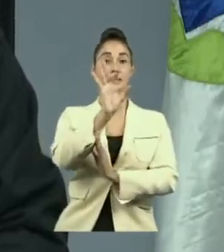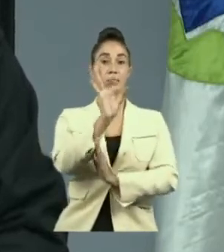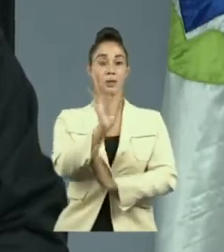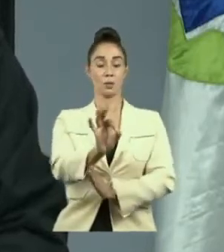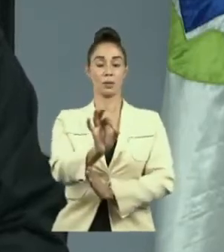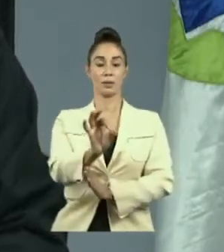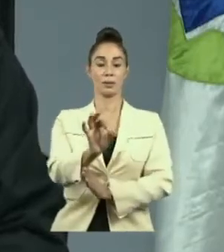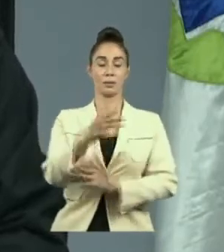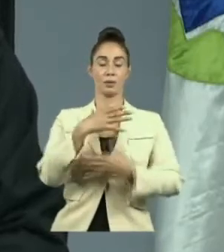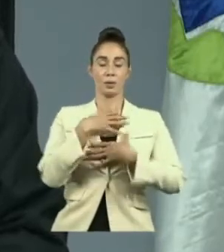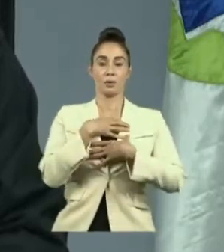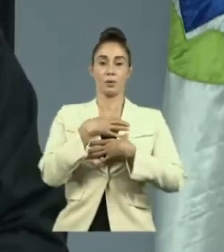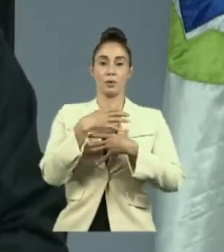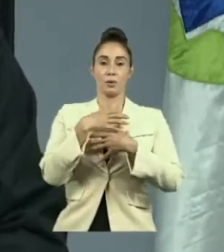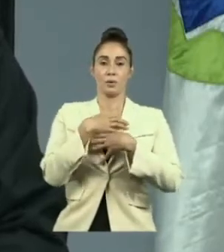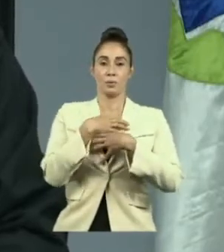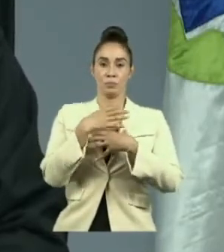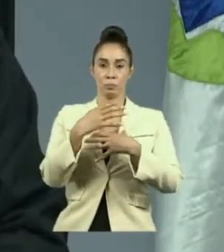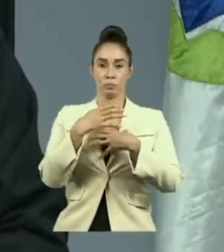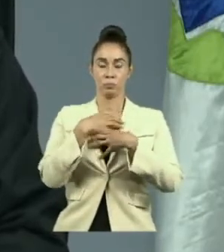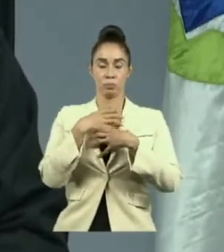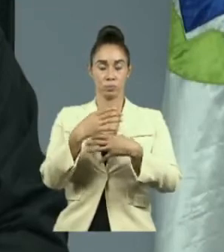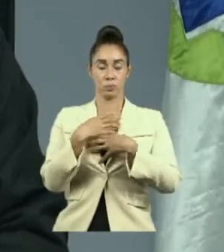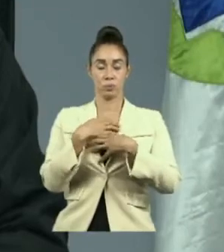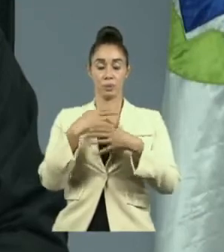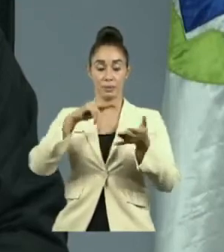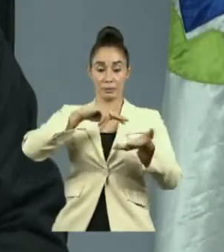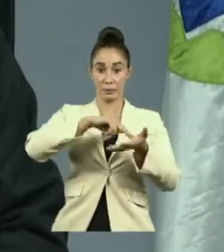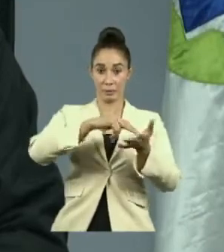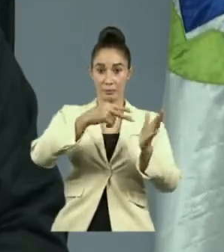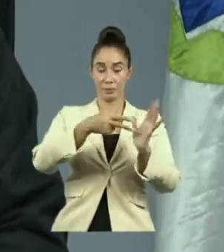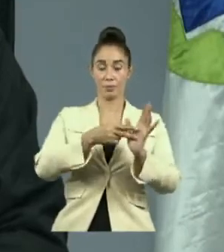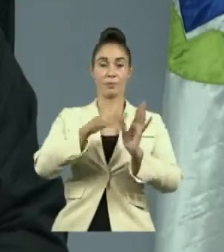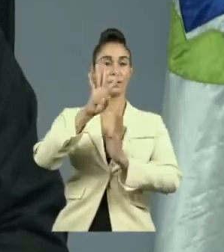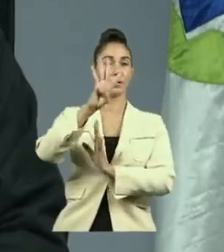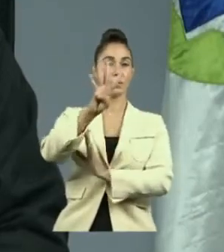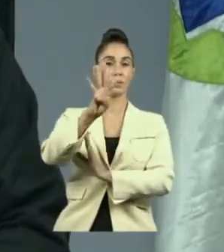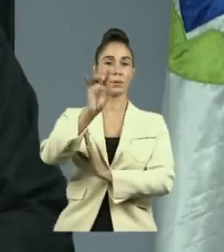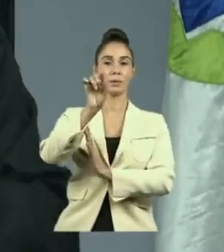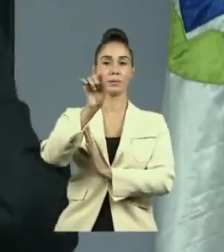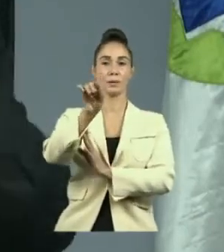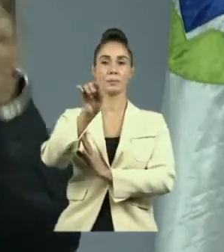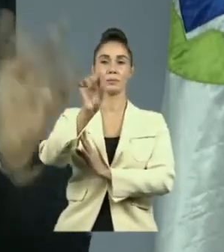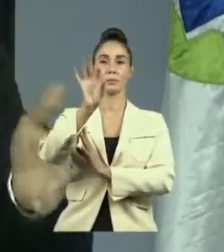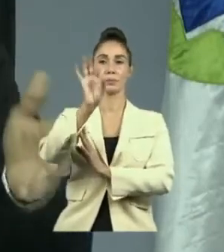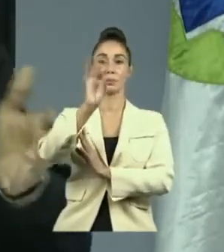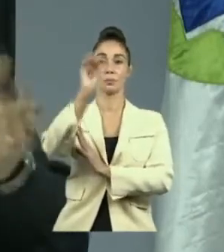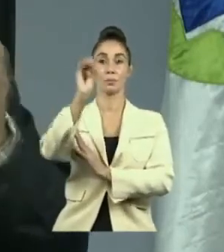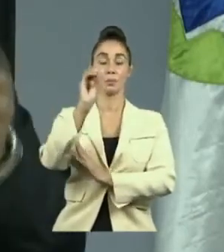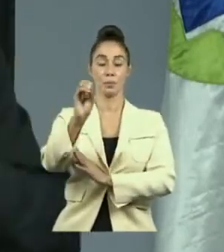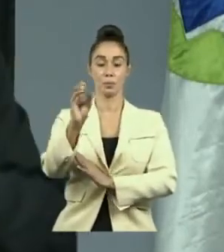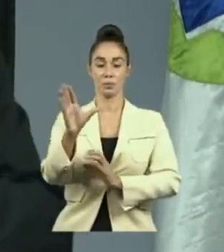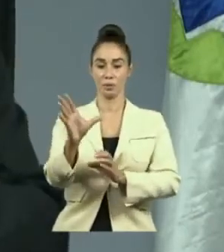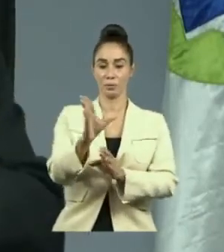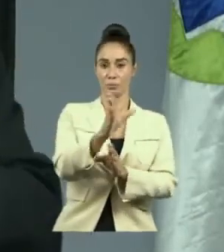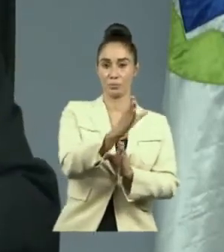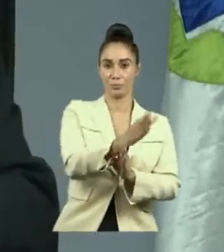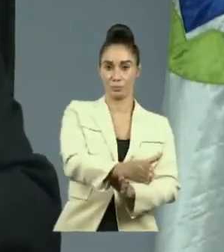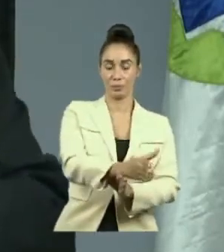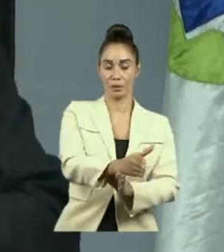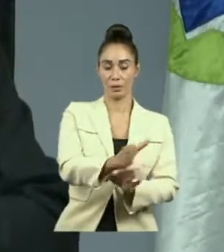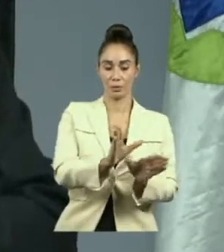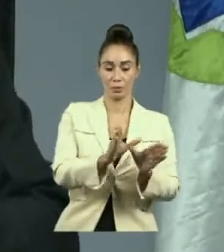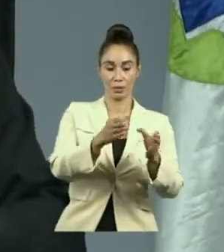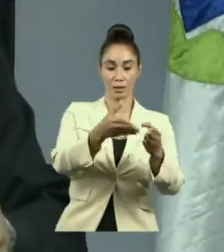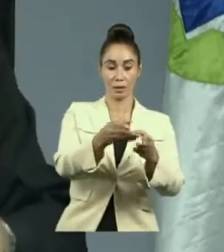ventiladores lo que representa el 40.9 por ciento del total ubicado en